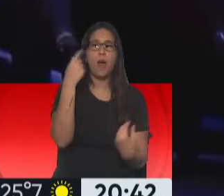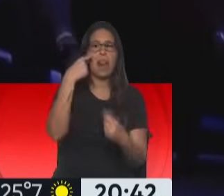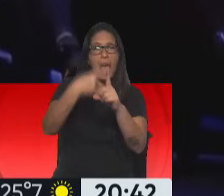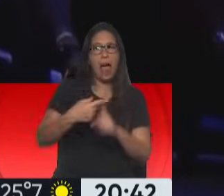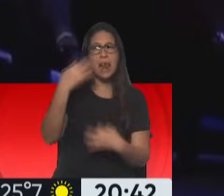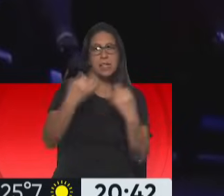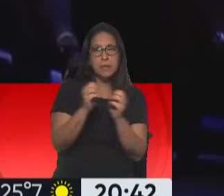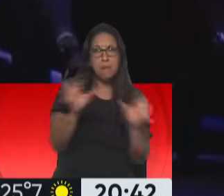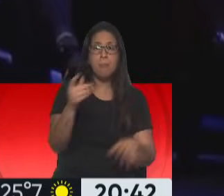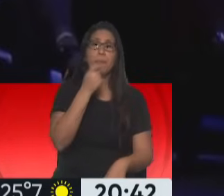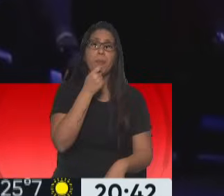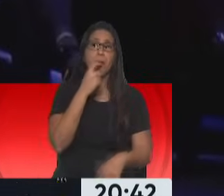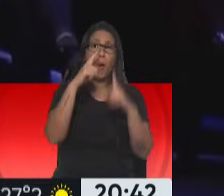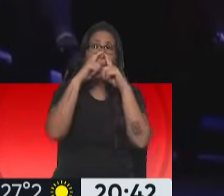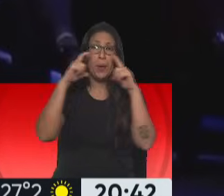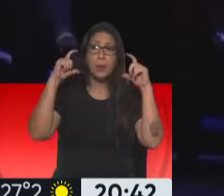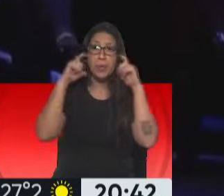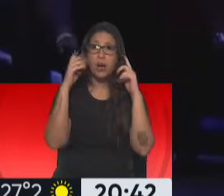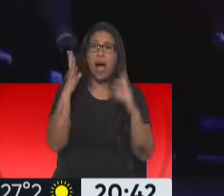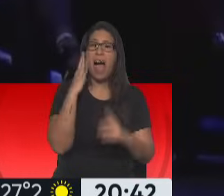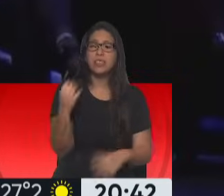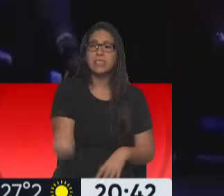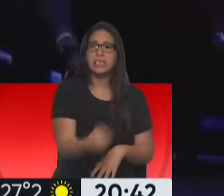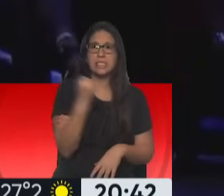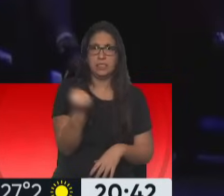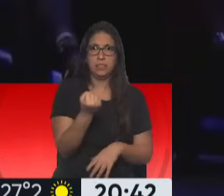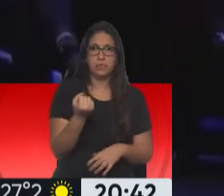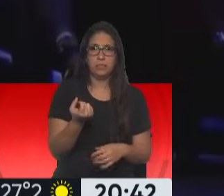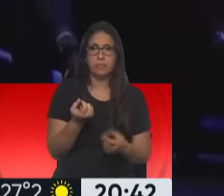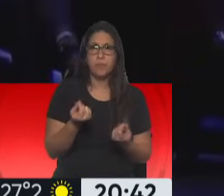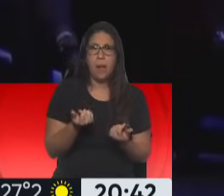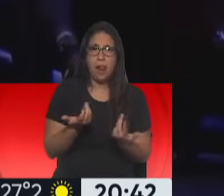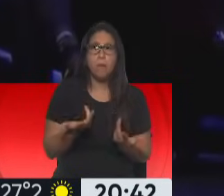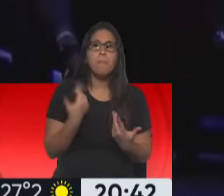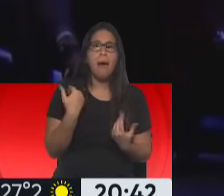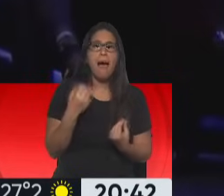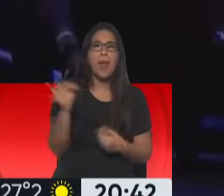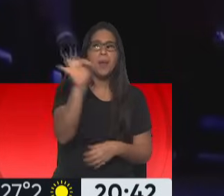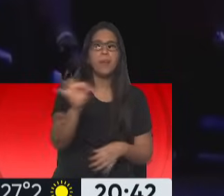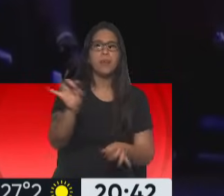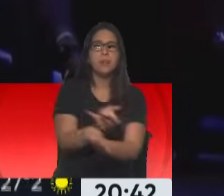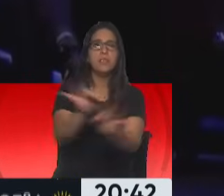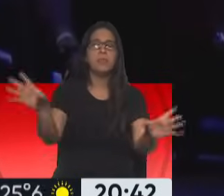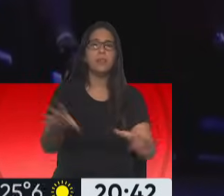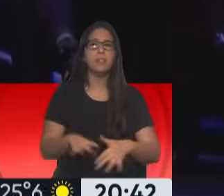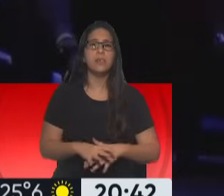los barbijos eran algo de suma utilidad para que el virus no se propagara.